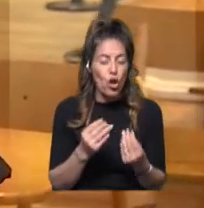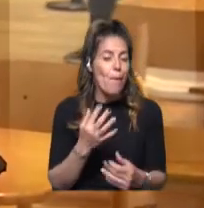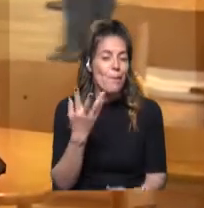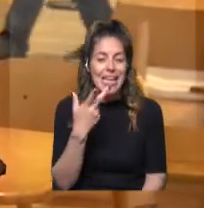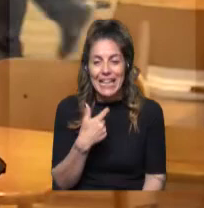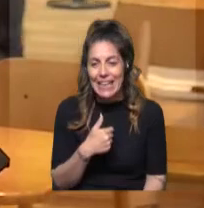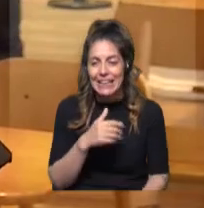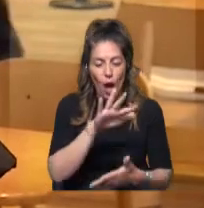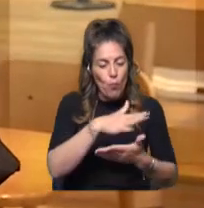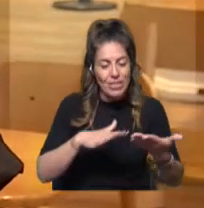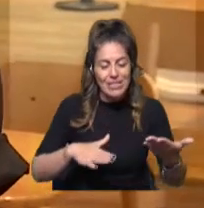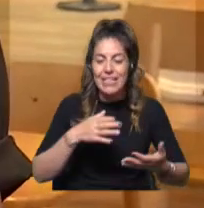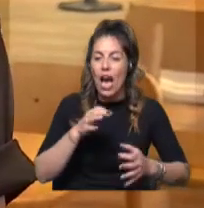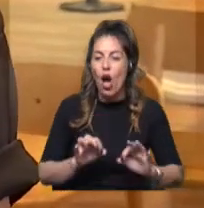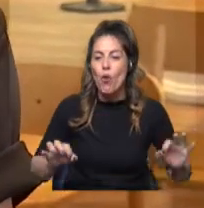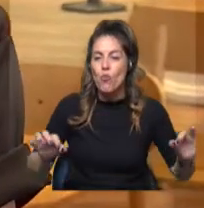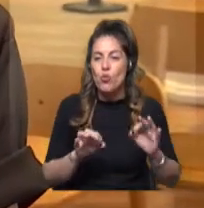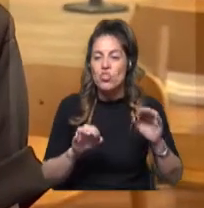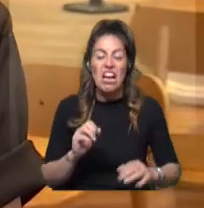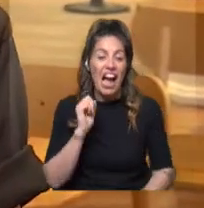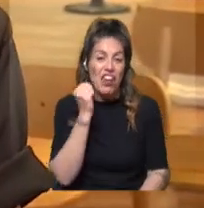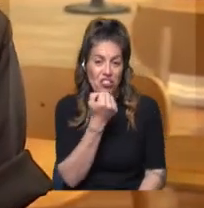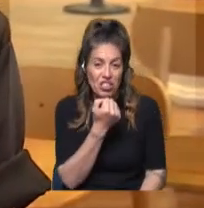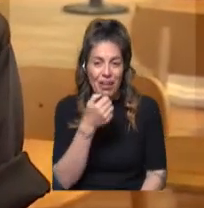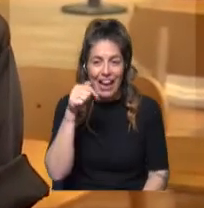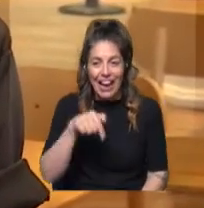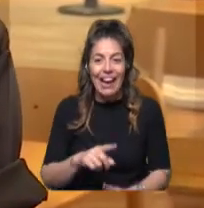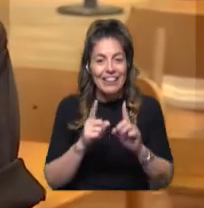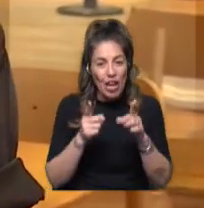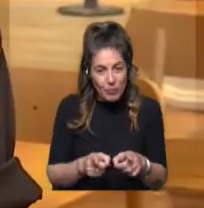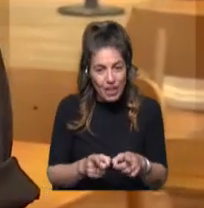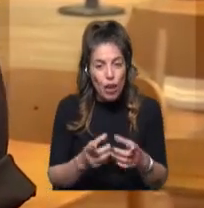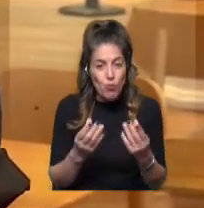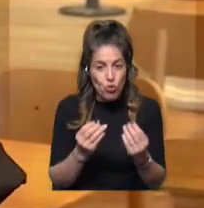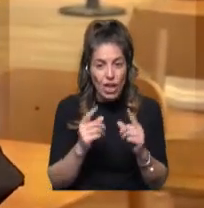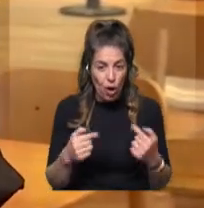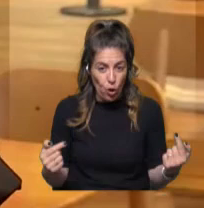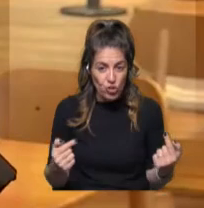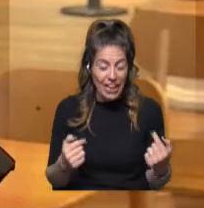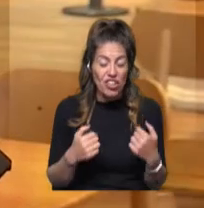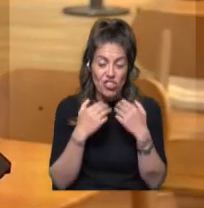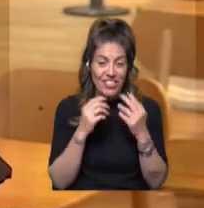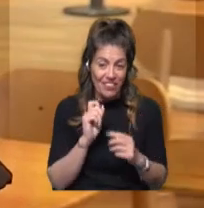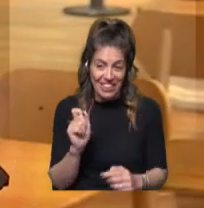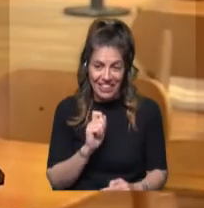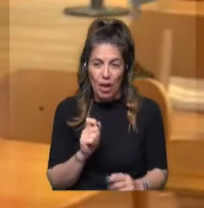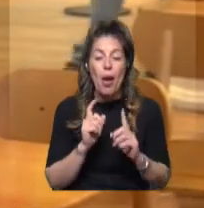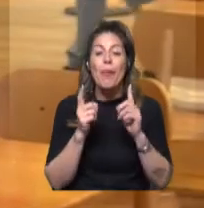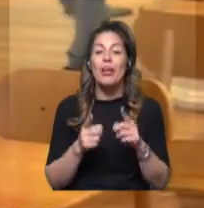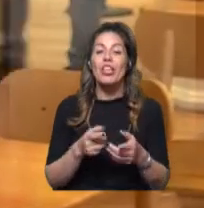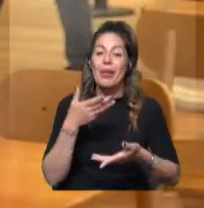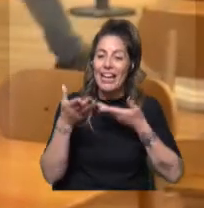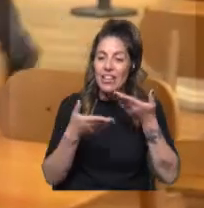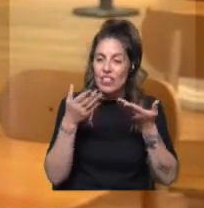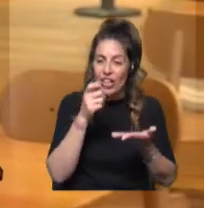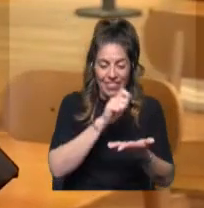la poesía anónima. Aquí también va a haber mucho de anónimo, pero también con canciones de autor,